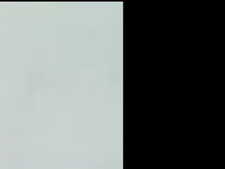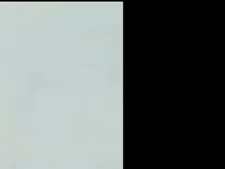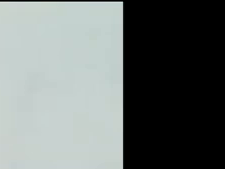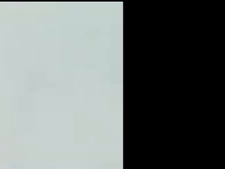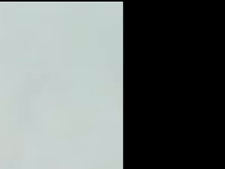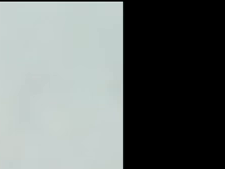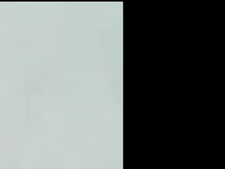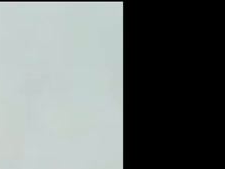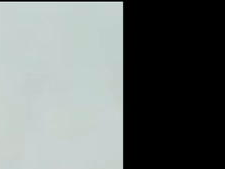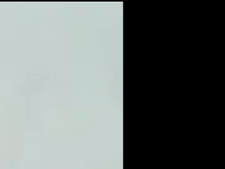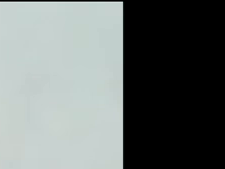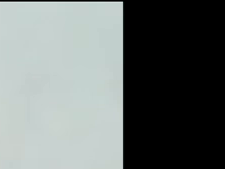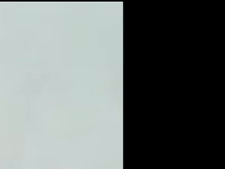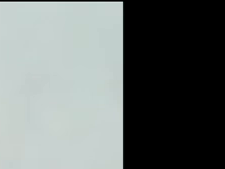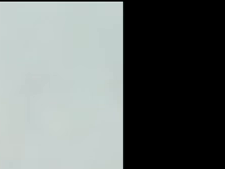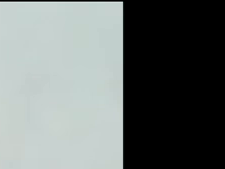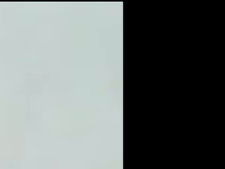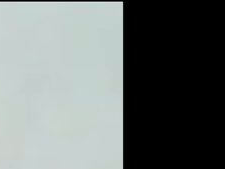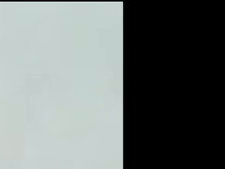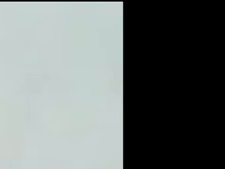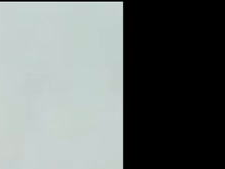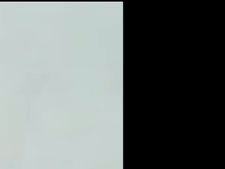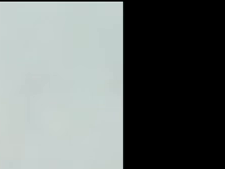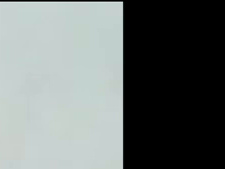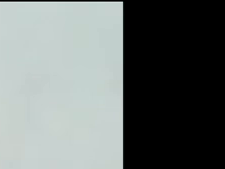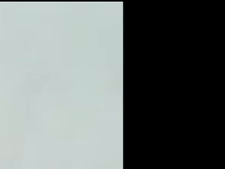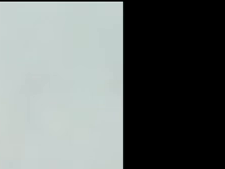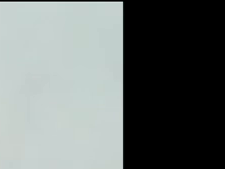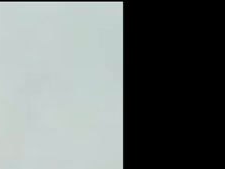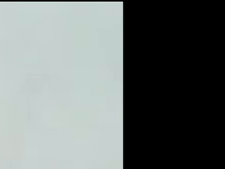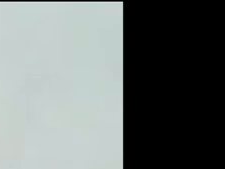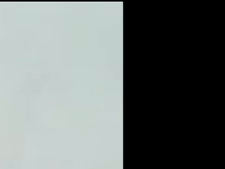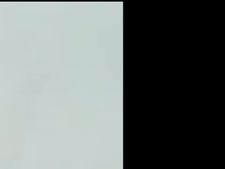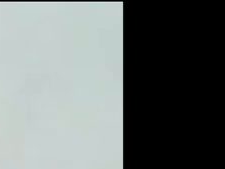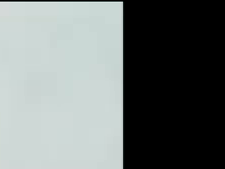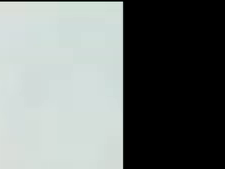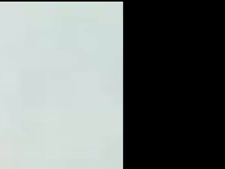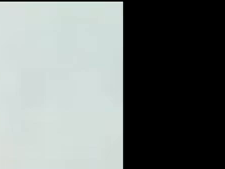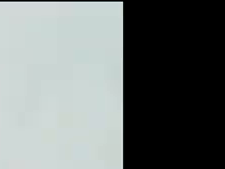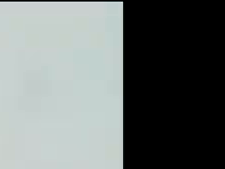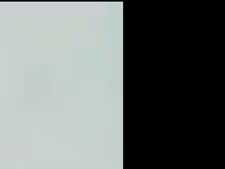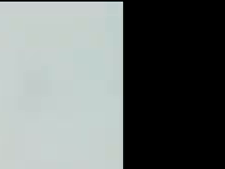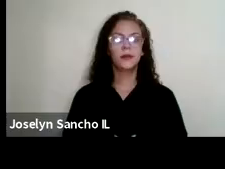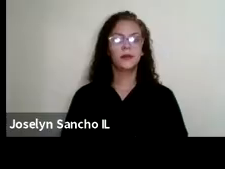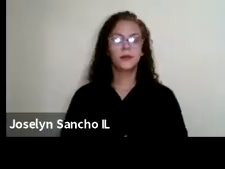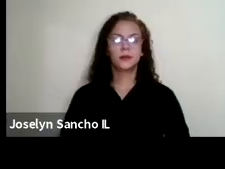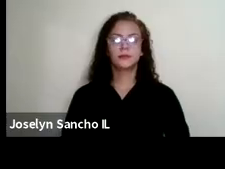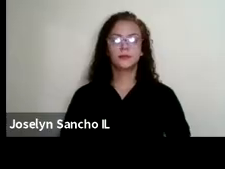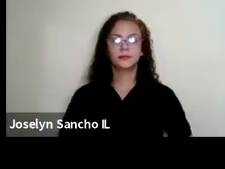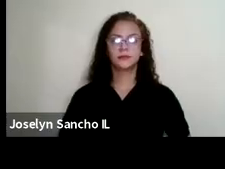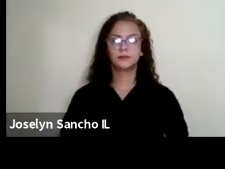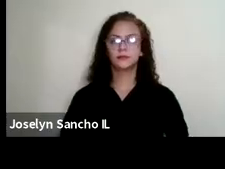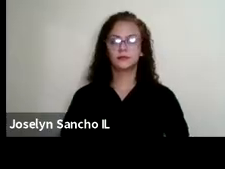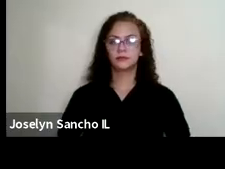habla? Sí, si me permiten un momento, voy a compartirles, uh-huh, la pantalla